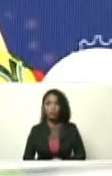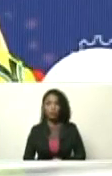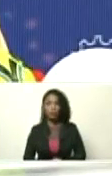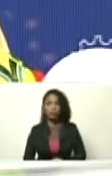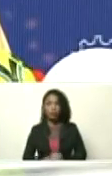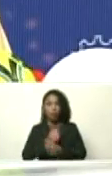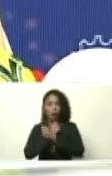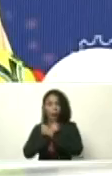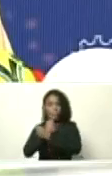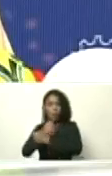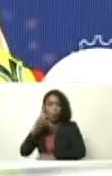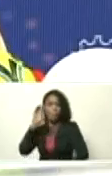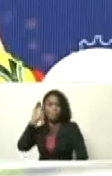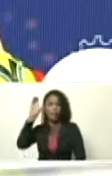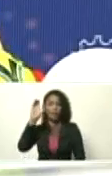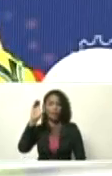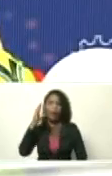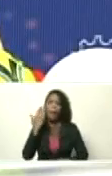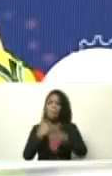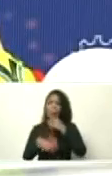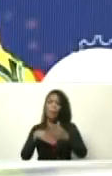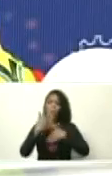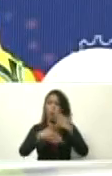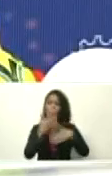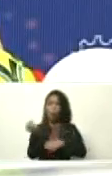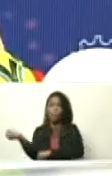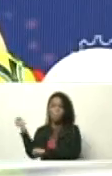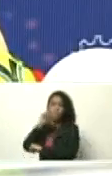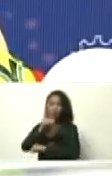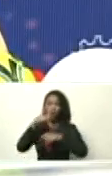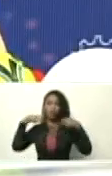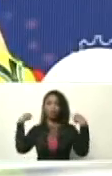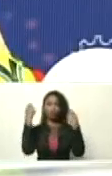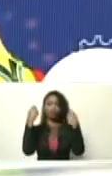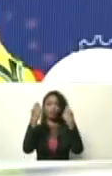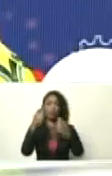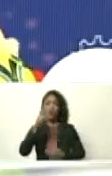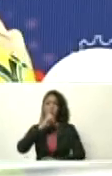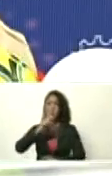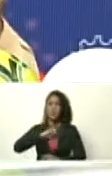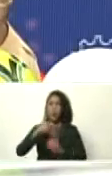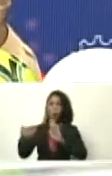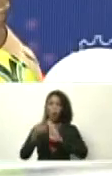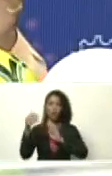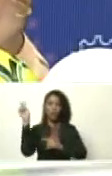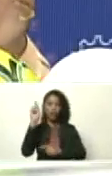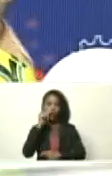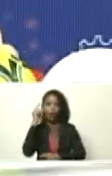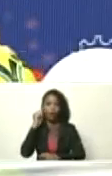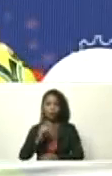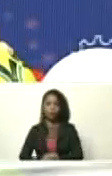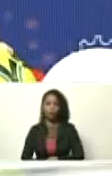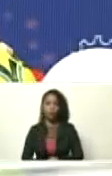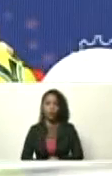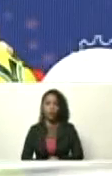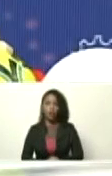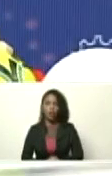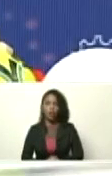Con amor patrio vamos derrotando las campañas de odio contra los venezolanos y venezolanas y